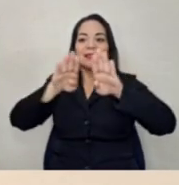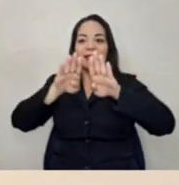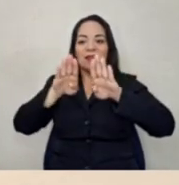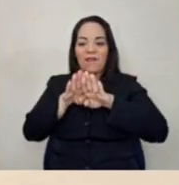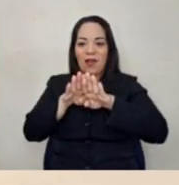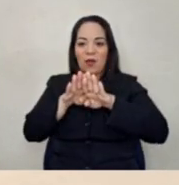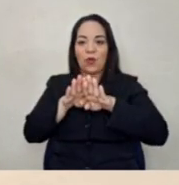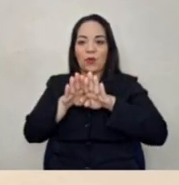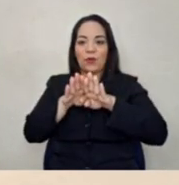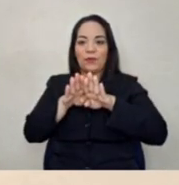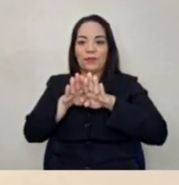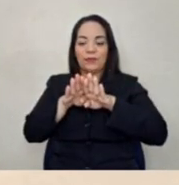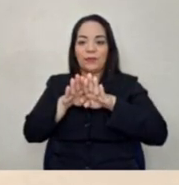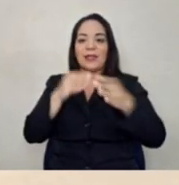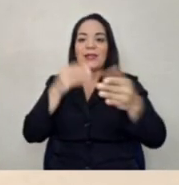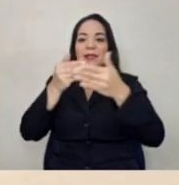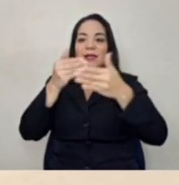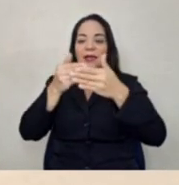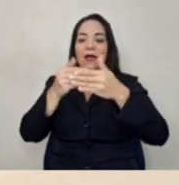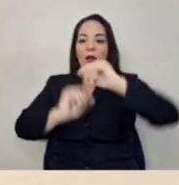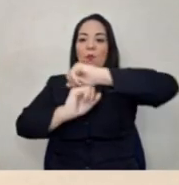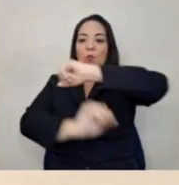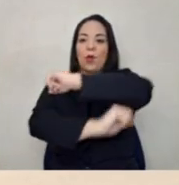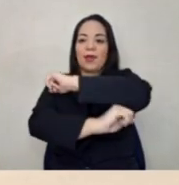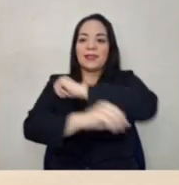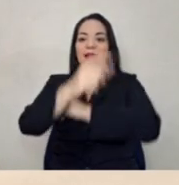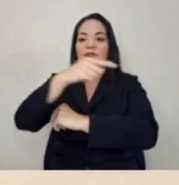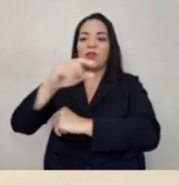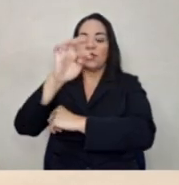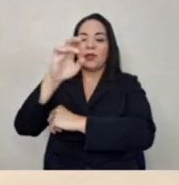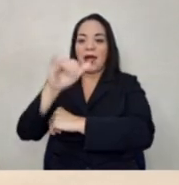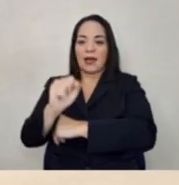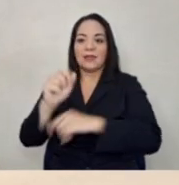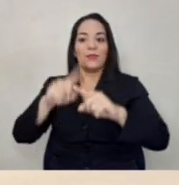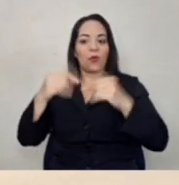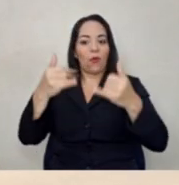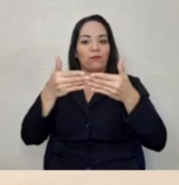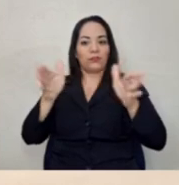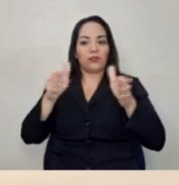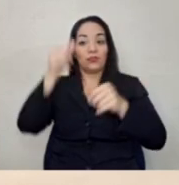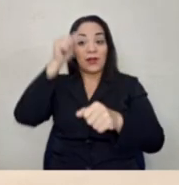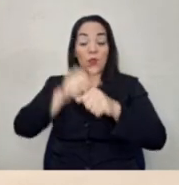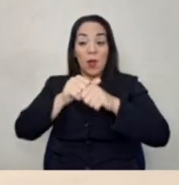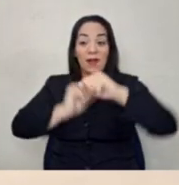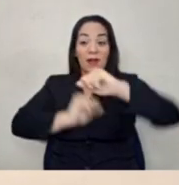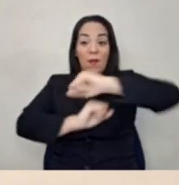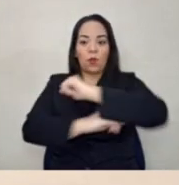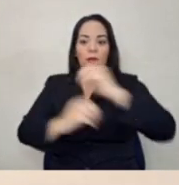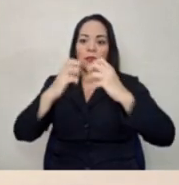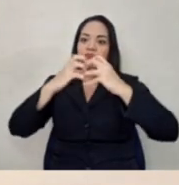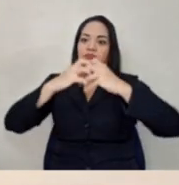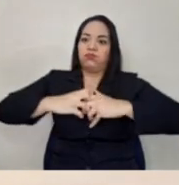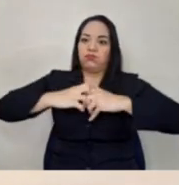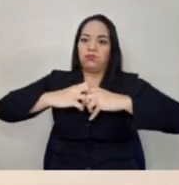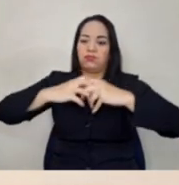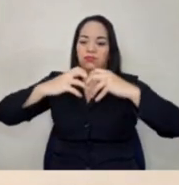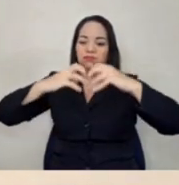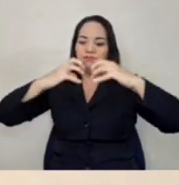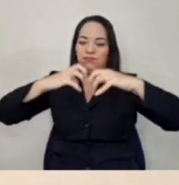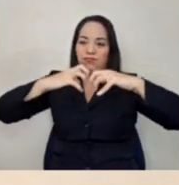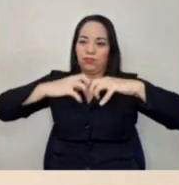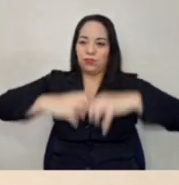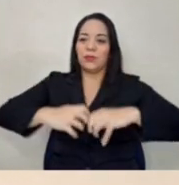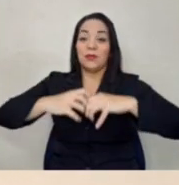en las cercanías del puente sobre el río Taras. Como ustedes recordarán, la estructura colapsó, finalmente las lluvias expusieron